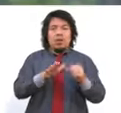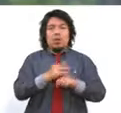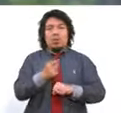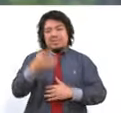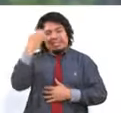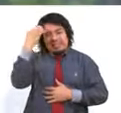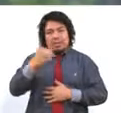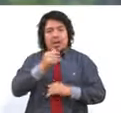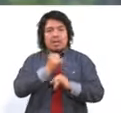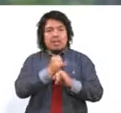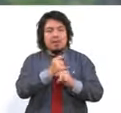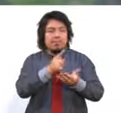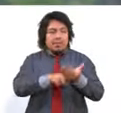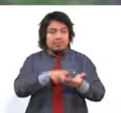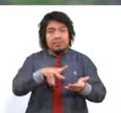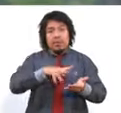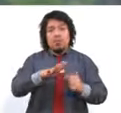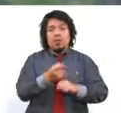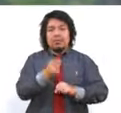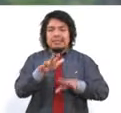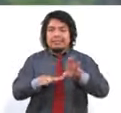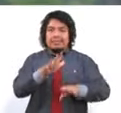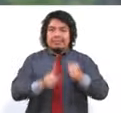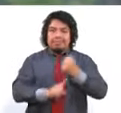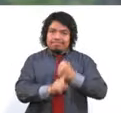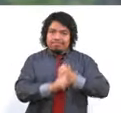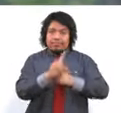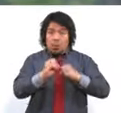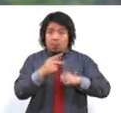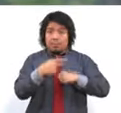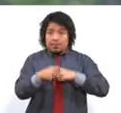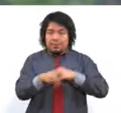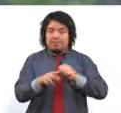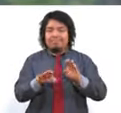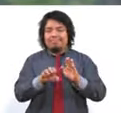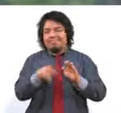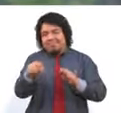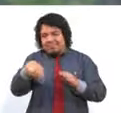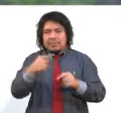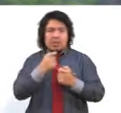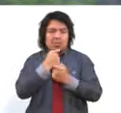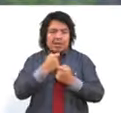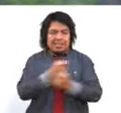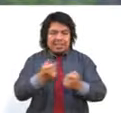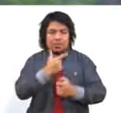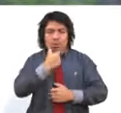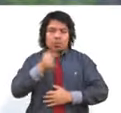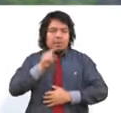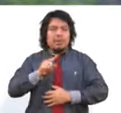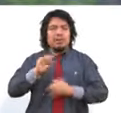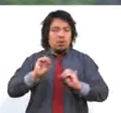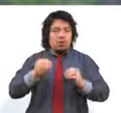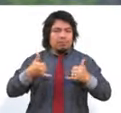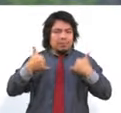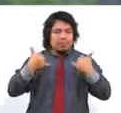los delitos cibernéticos, con el riesgo que esto representa principalmente para niñas, niños y